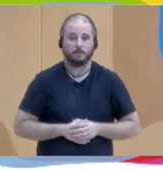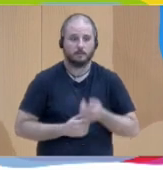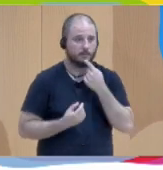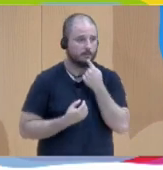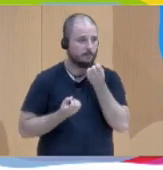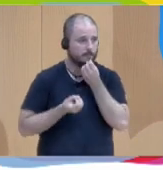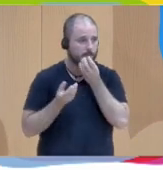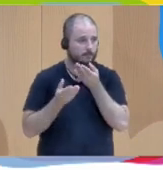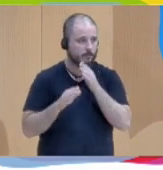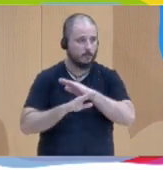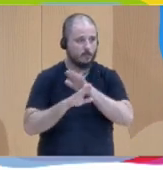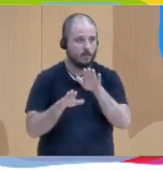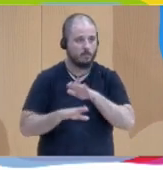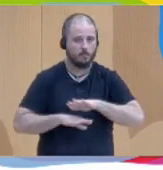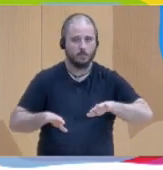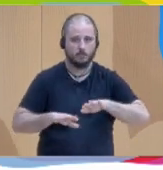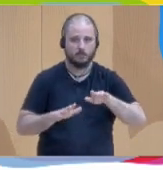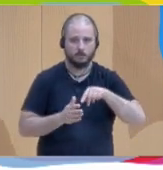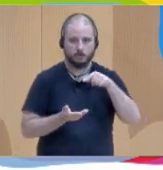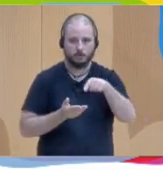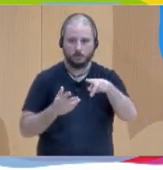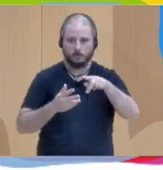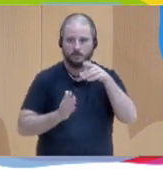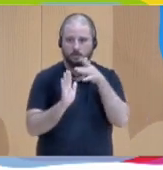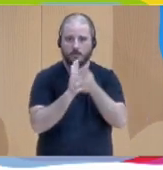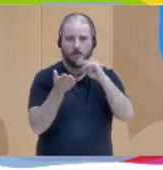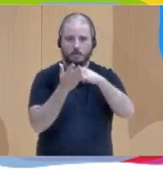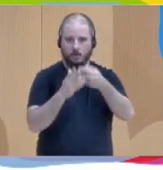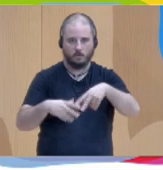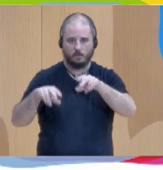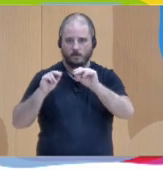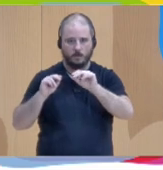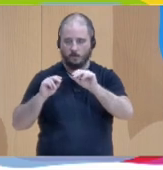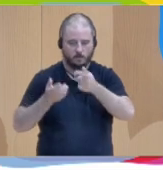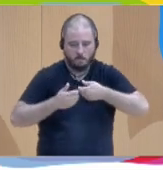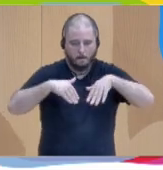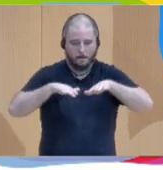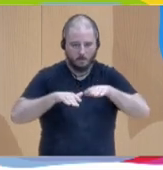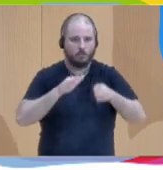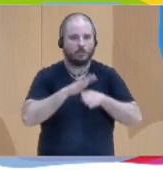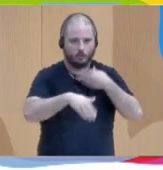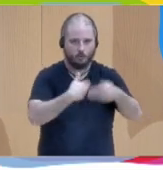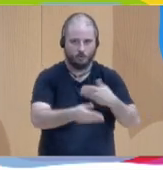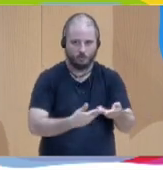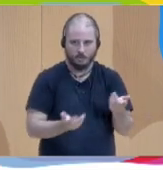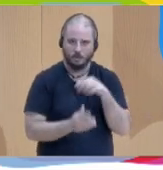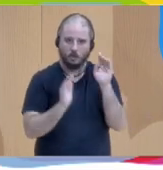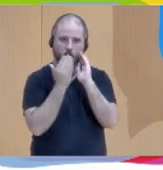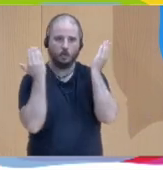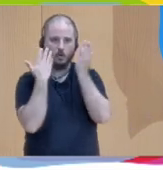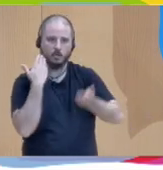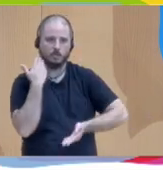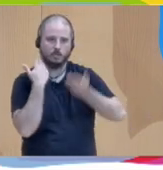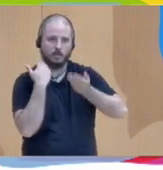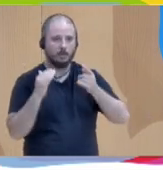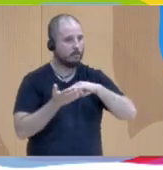último que os quiero trasladar Esto no es un punto y final a un proyecto esto es un punto y seguido es muy importante este congreso es muy importante para nosotros el